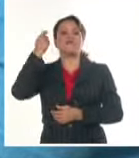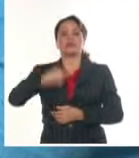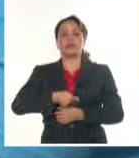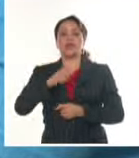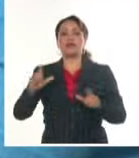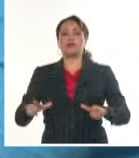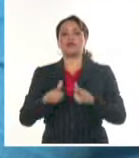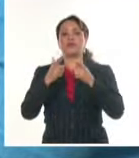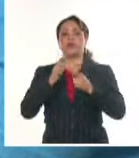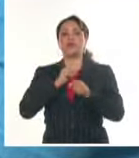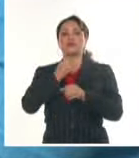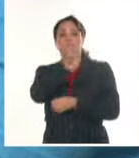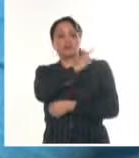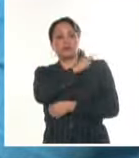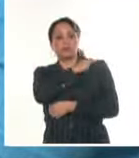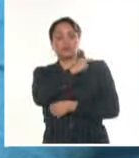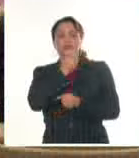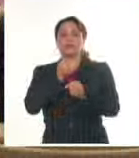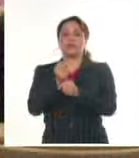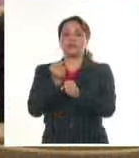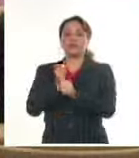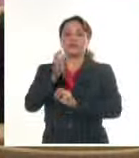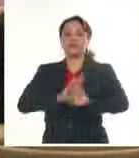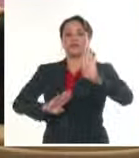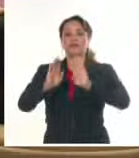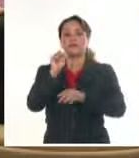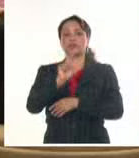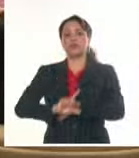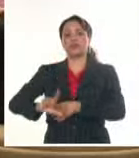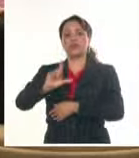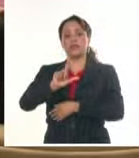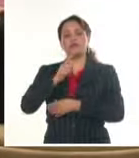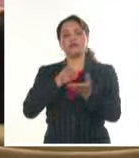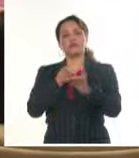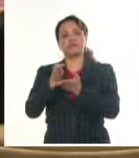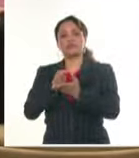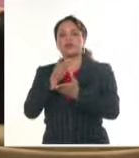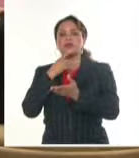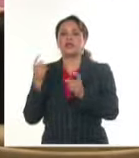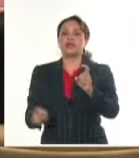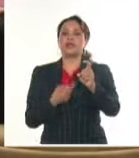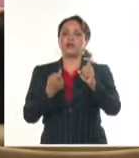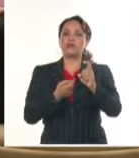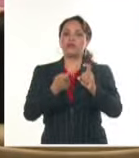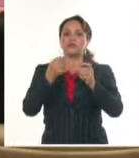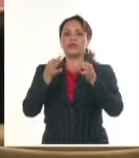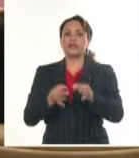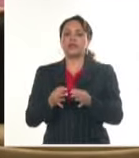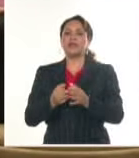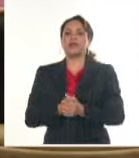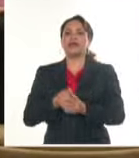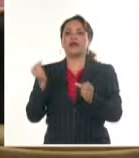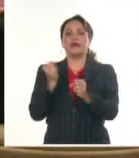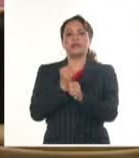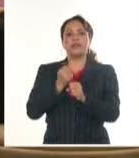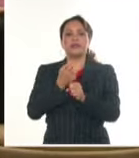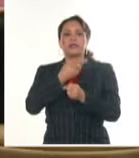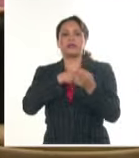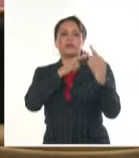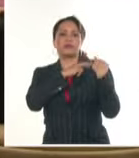cumplimiento de sus funciones y en defensa del socialismo, mantendrá el enfrentamiento decidido a la negligencia,